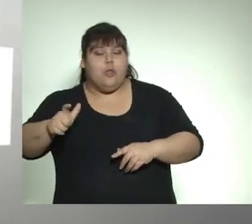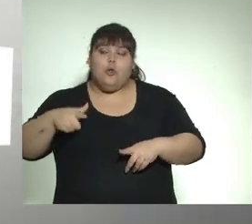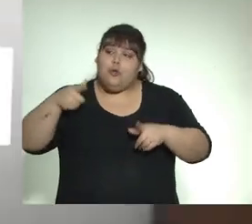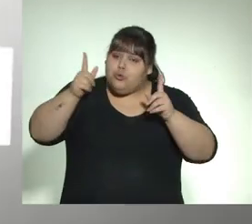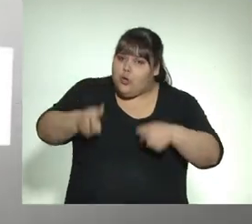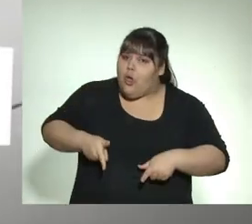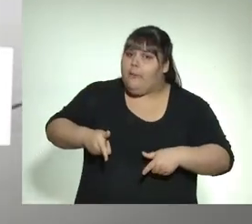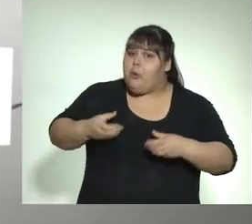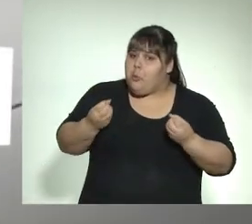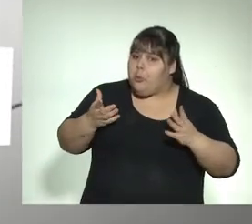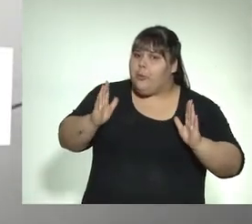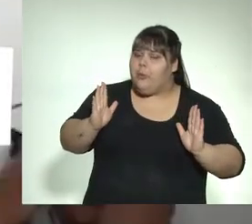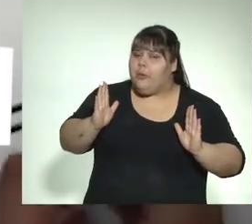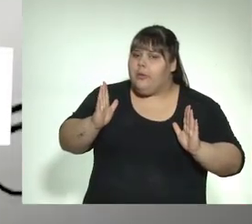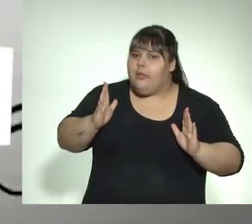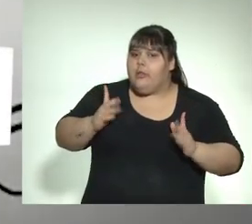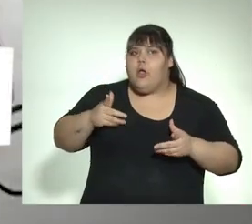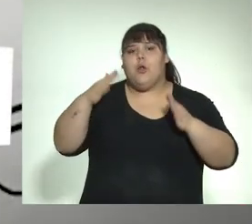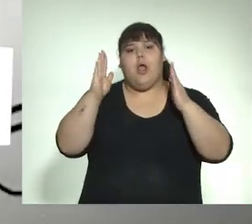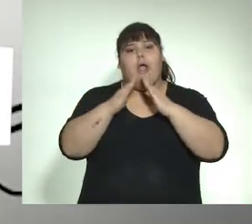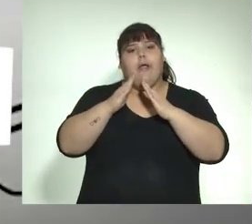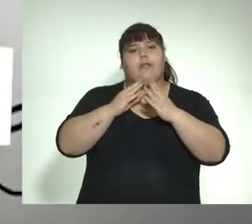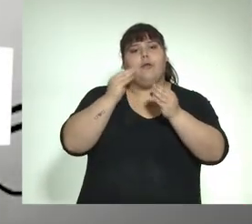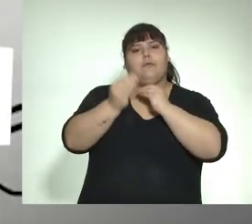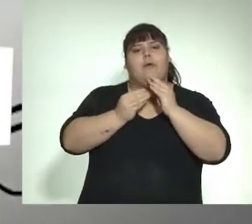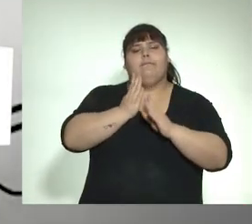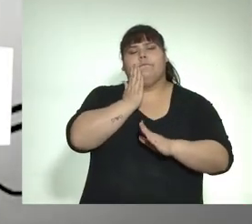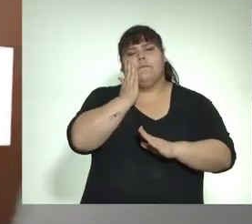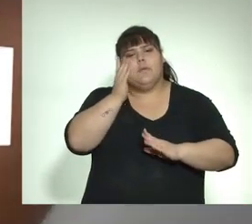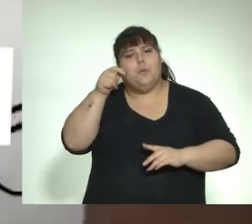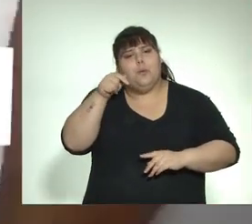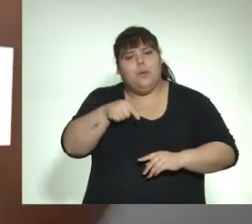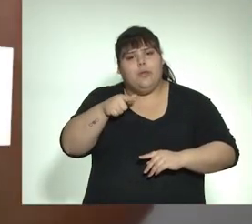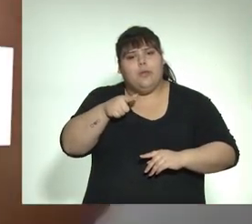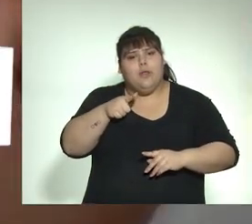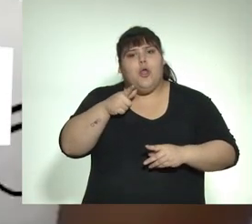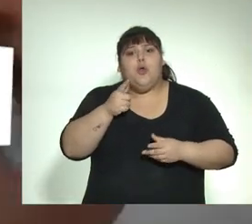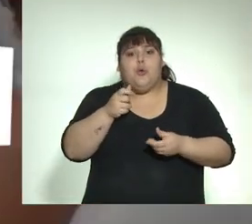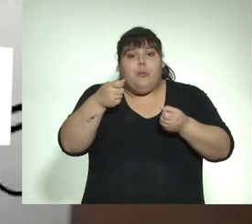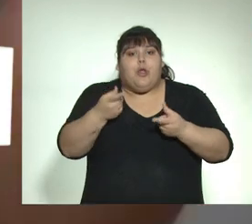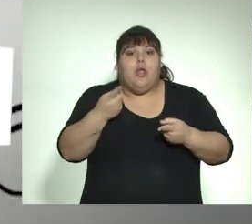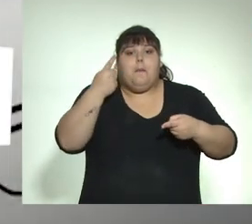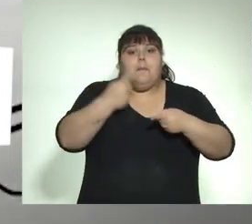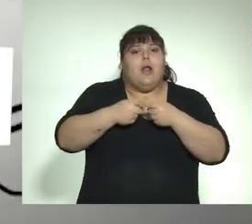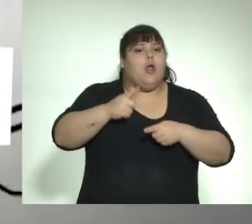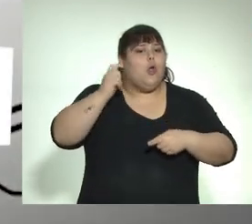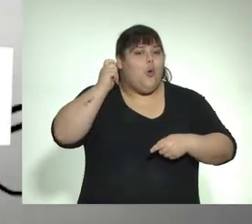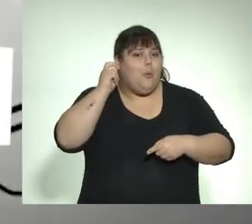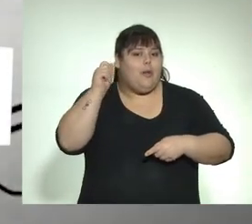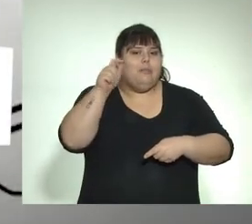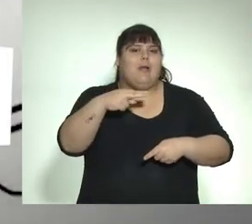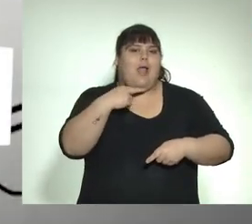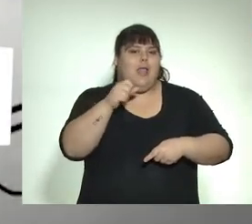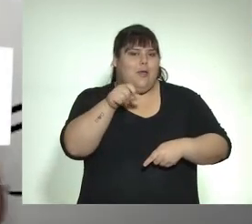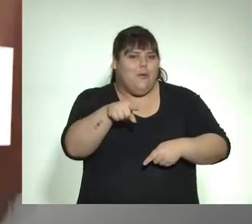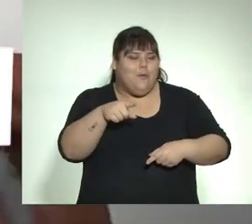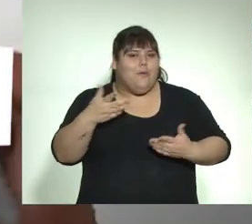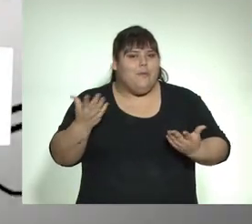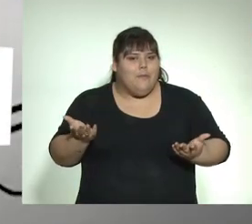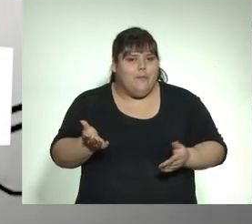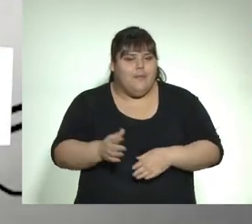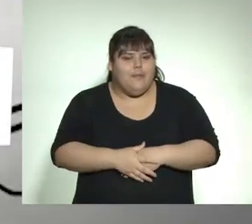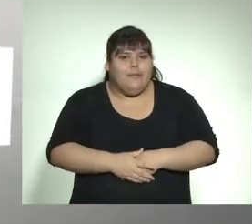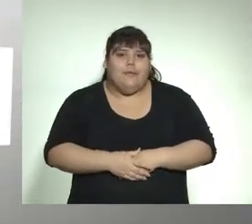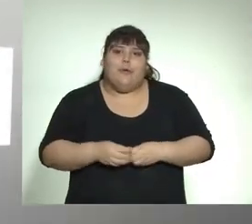yo también ando muy bien. Estoy en una casa con una familia muy buena y me usaron para festejar el cumpleaños de su